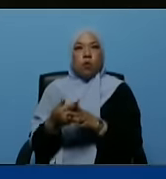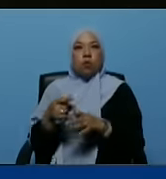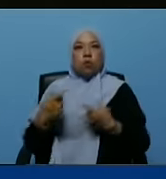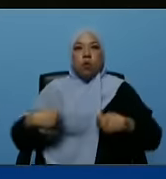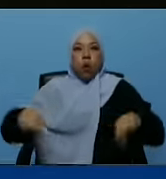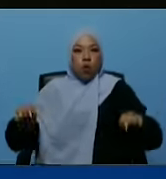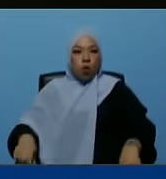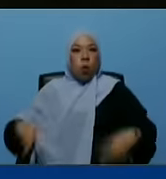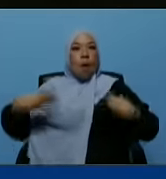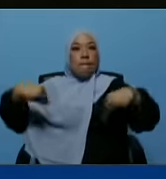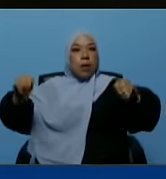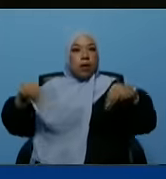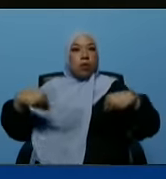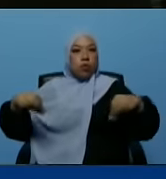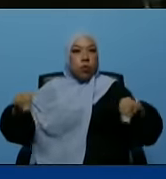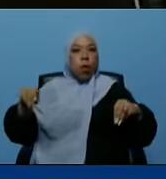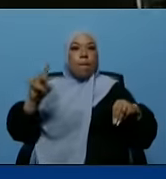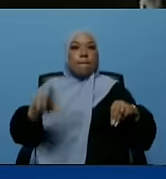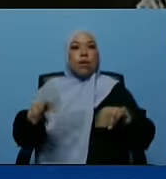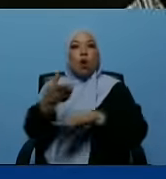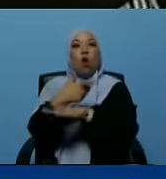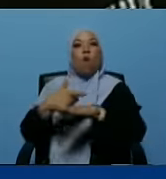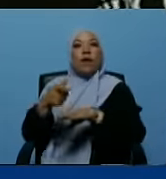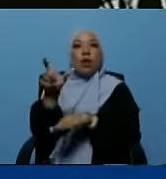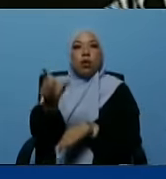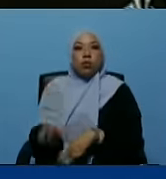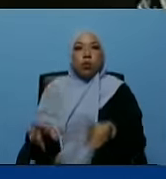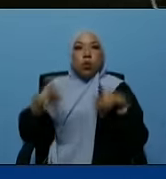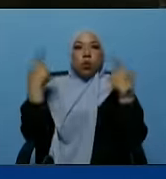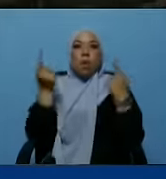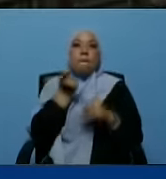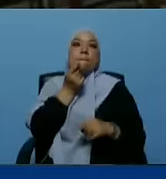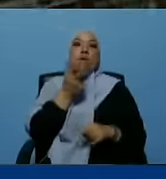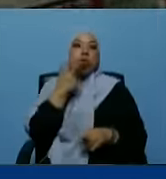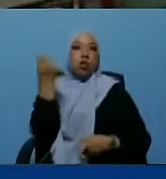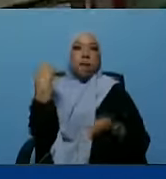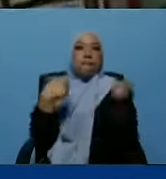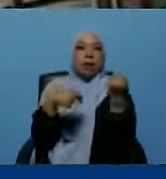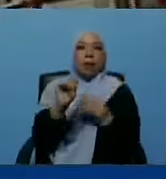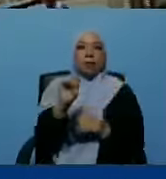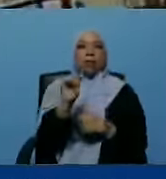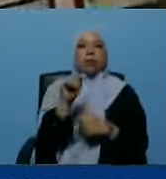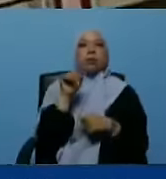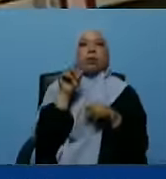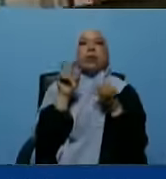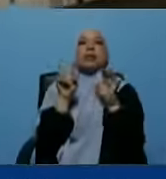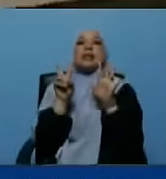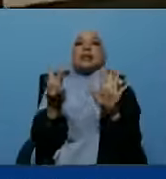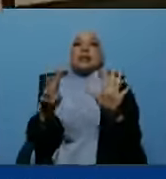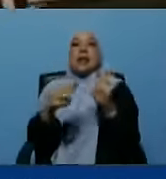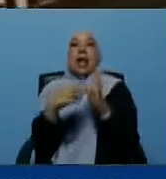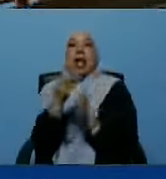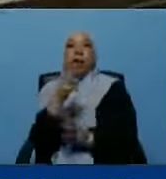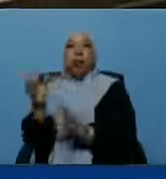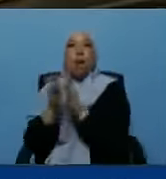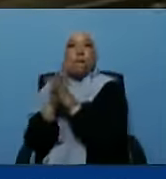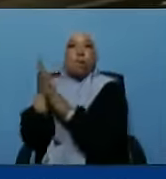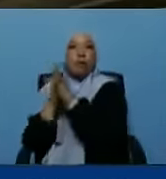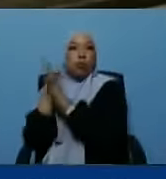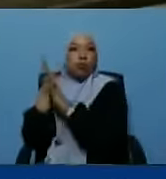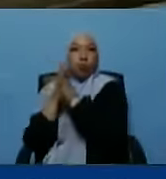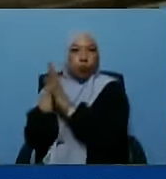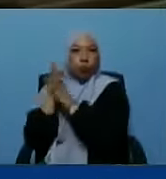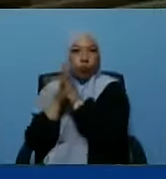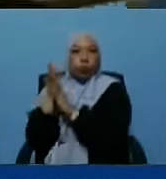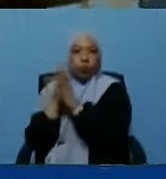mi franela. Y llegó García Carneiro y construyó este hermoso mercado para más de 700 emprendedores y